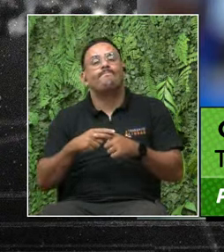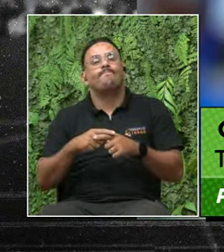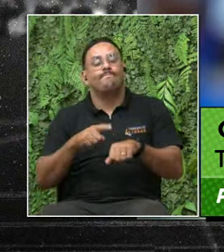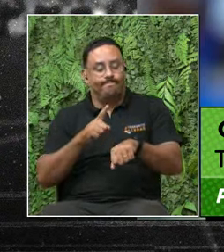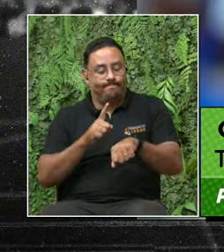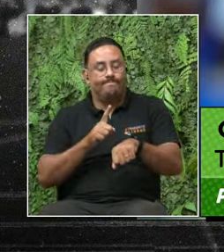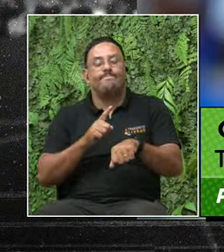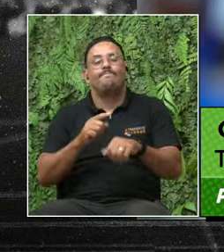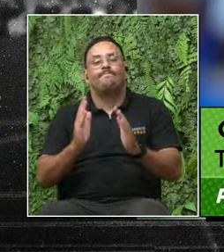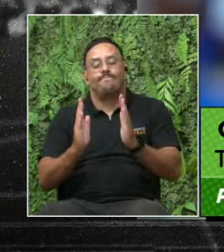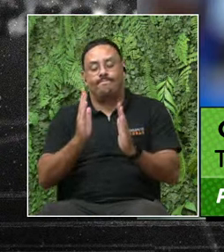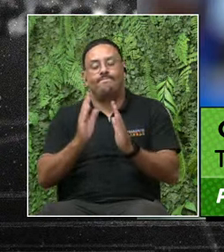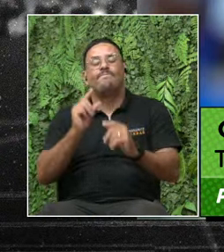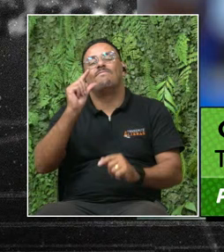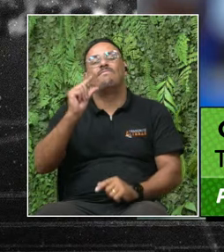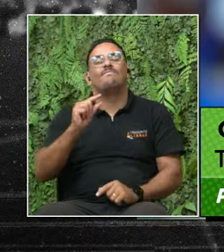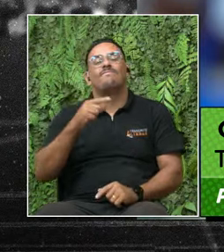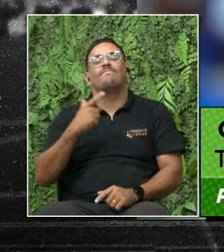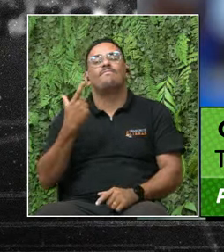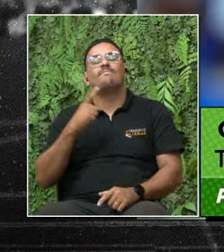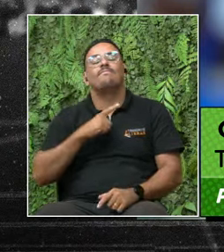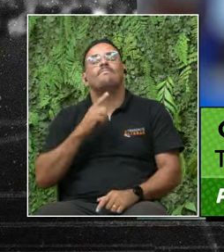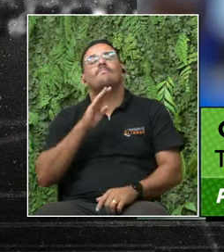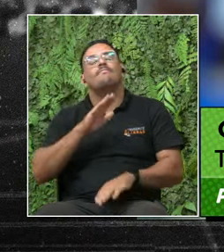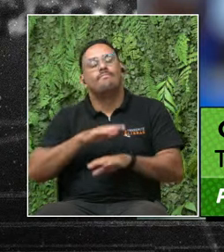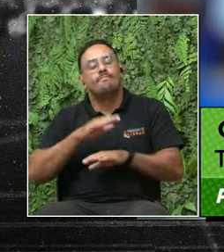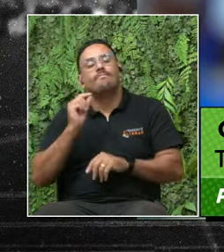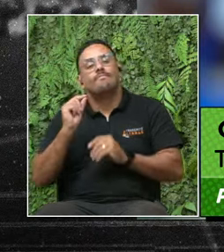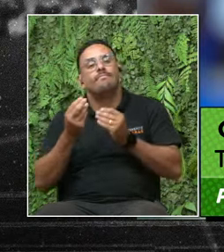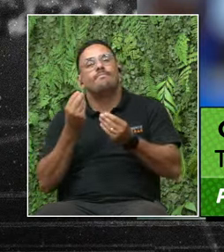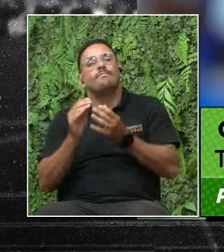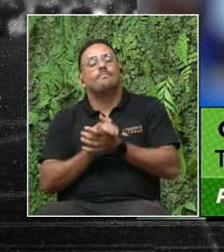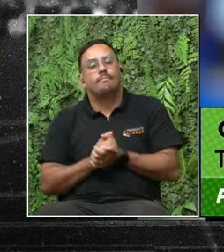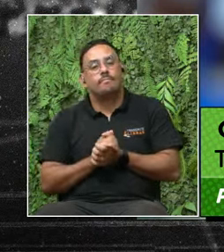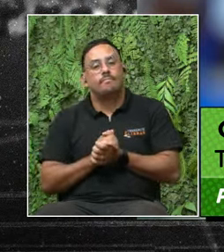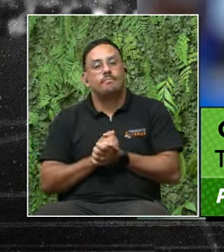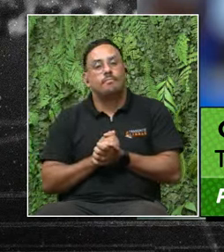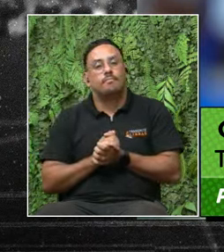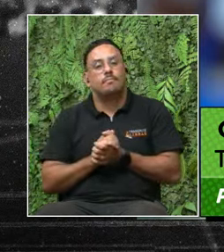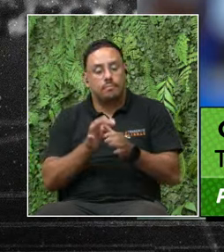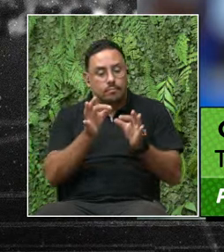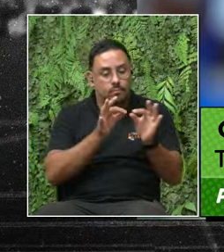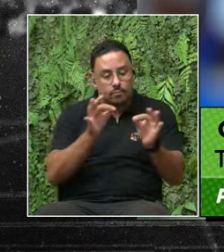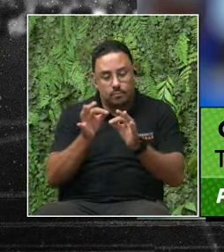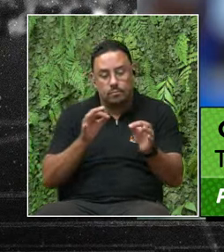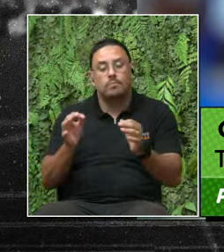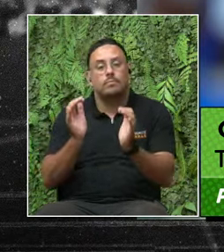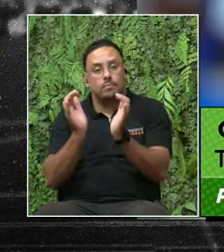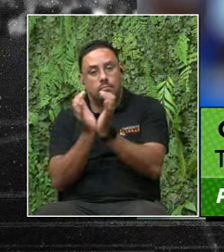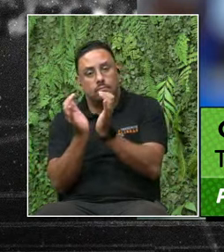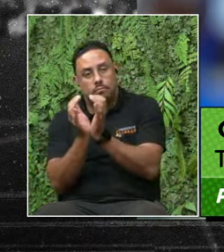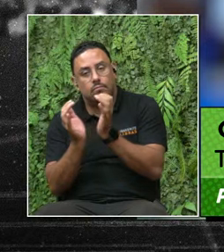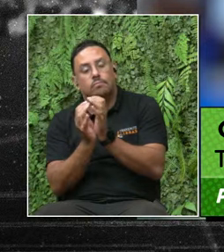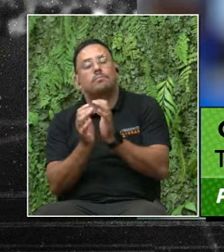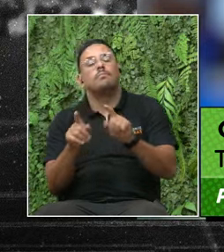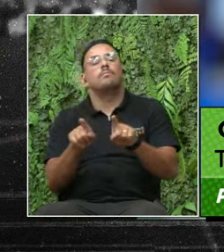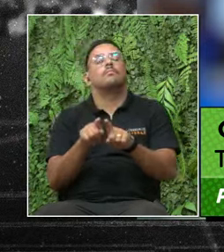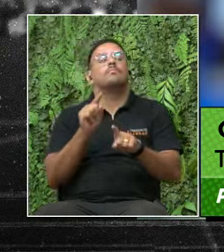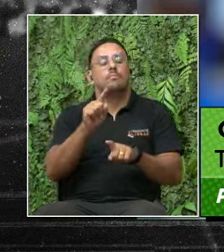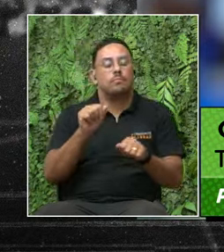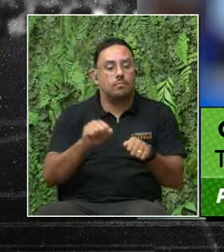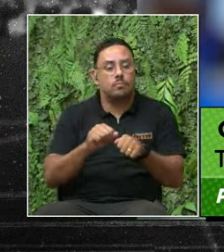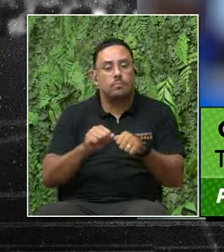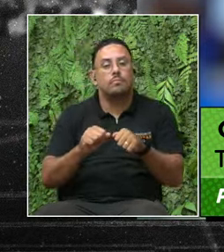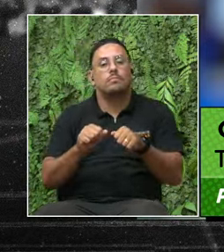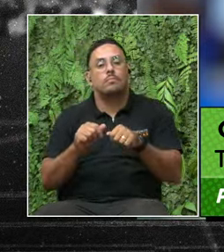ago queos para para organizar el equipo el equipo pueda